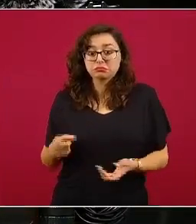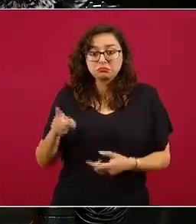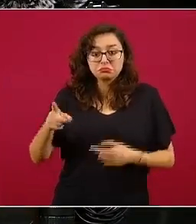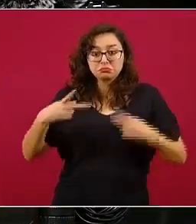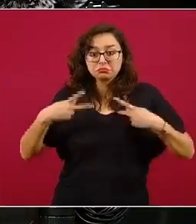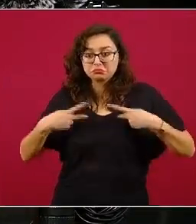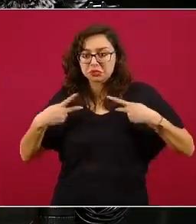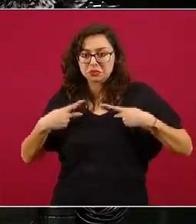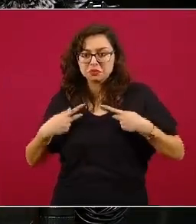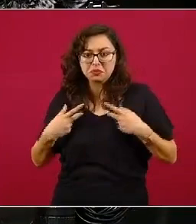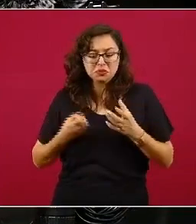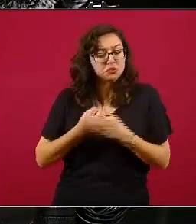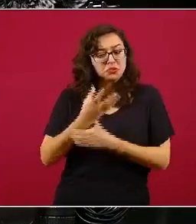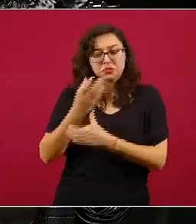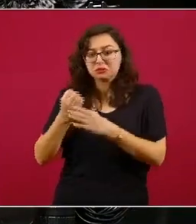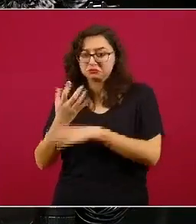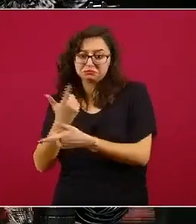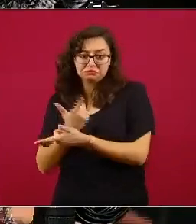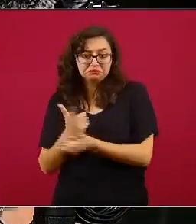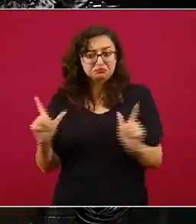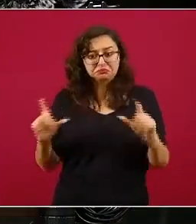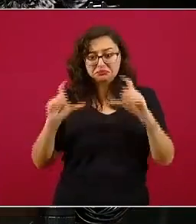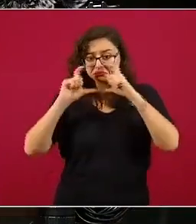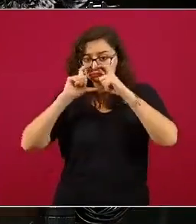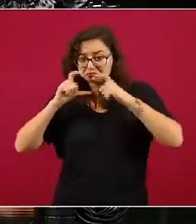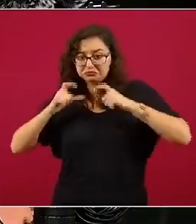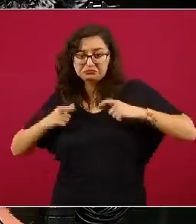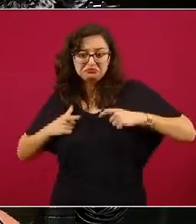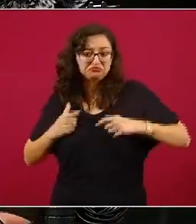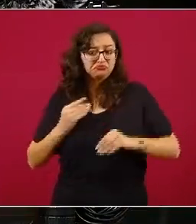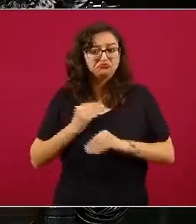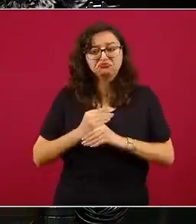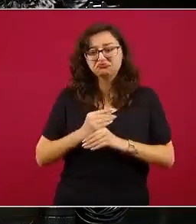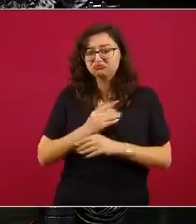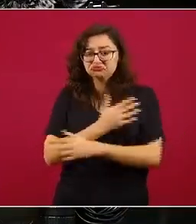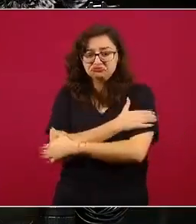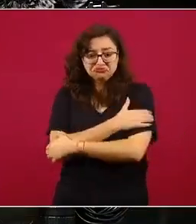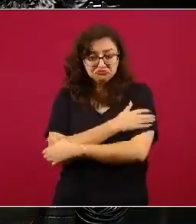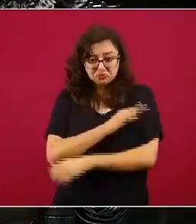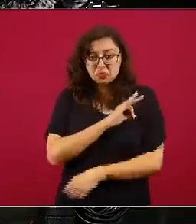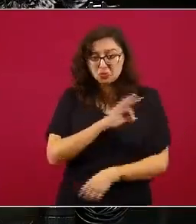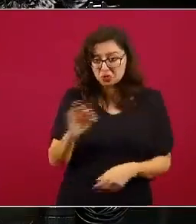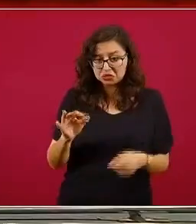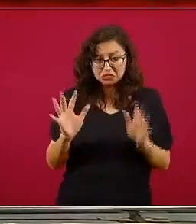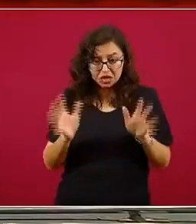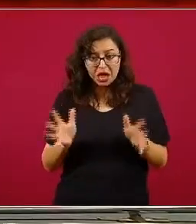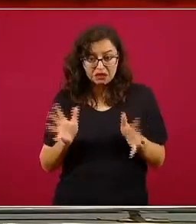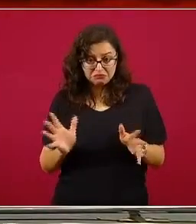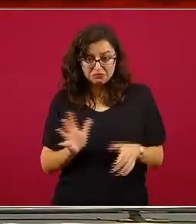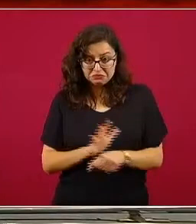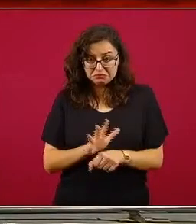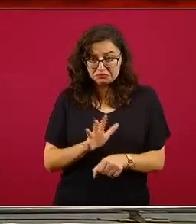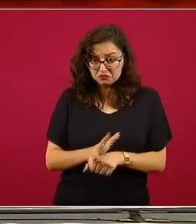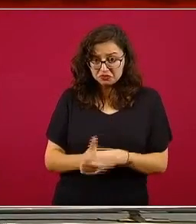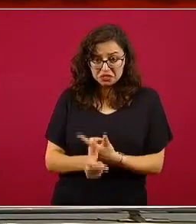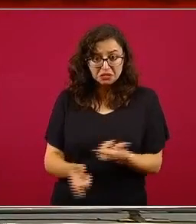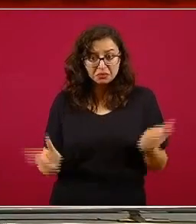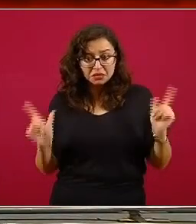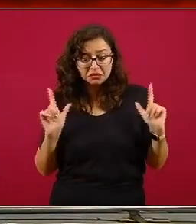usar el cubrebocas, ya puede andar besando y abrazando a todos, etcétera. Gracias. Cómo no, con gusto. Por favor, doctor